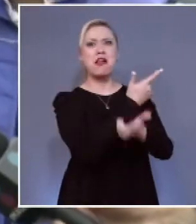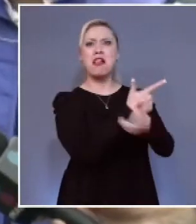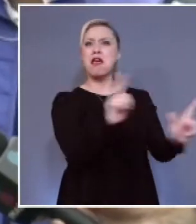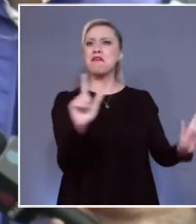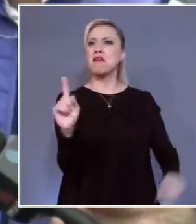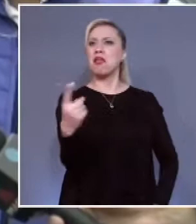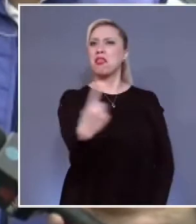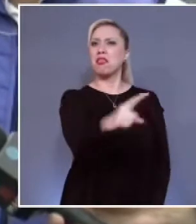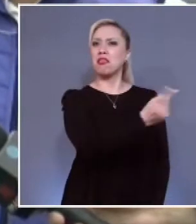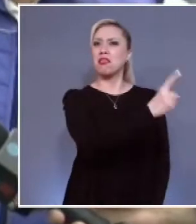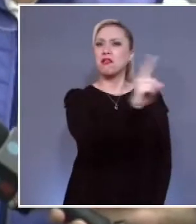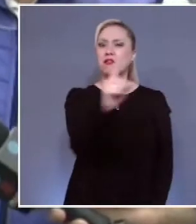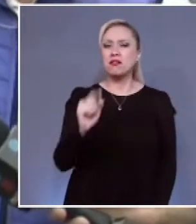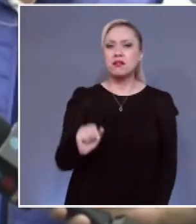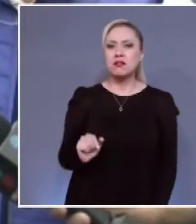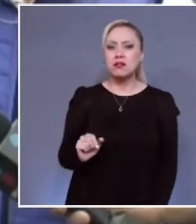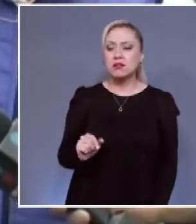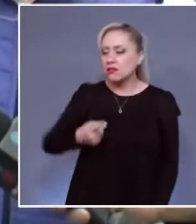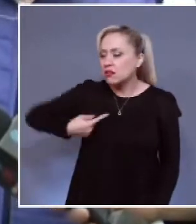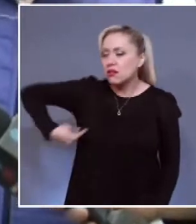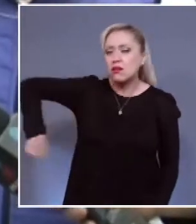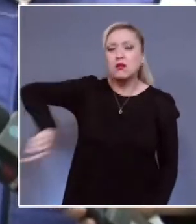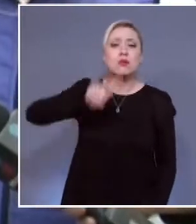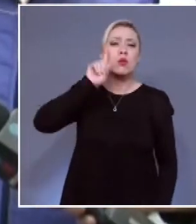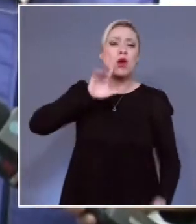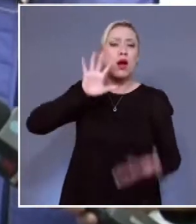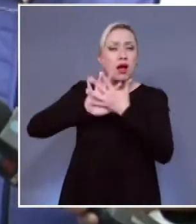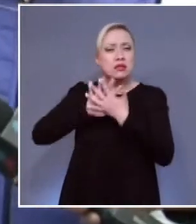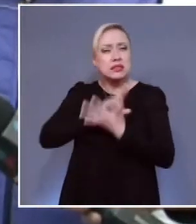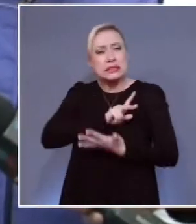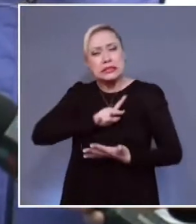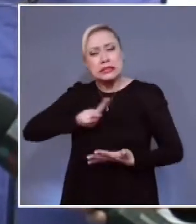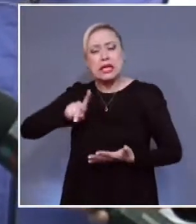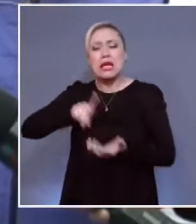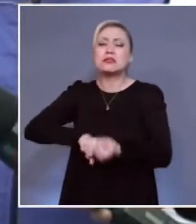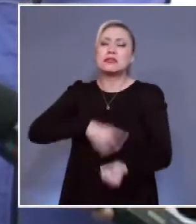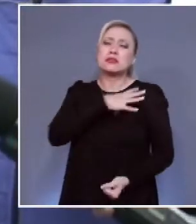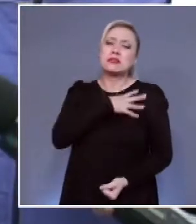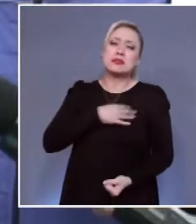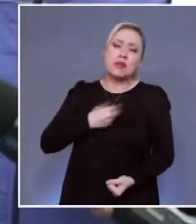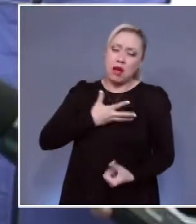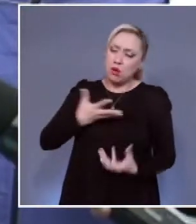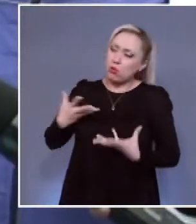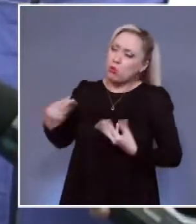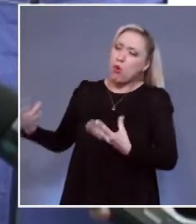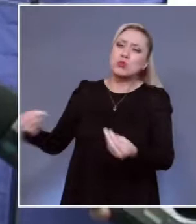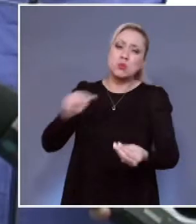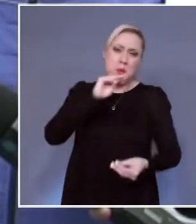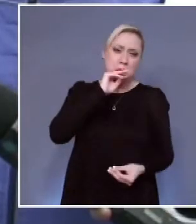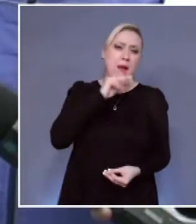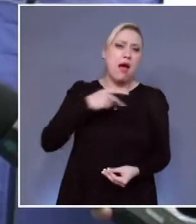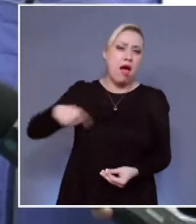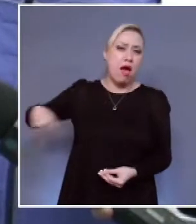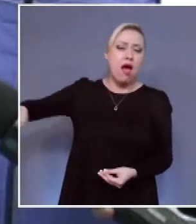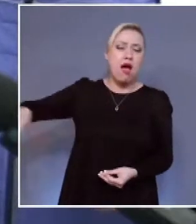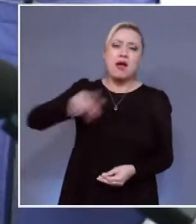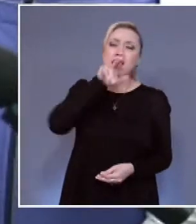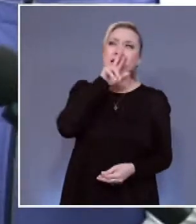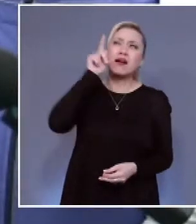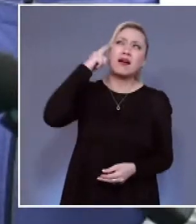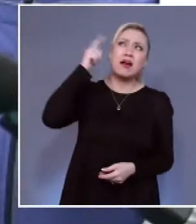nuestros hijos, de verdad. Y por ellos yo estoy muy agradecida con la licenciada Leticia, todos los licenciados.